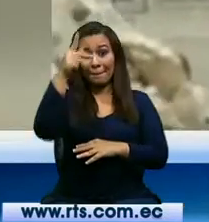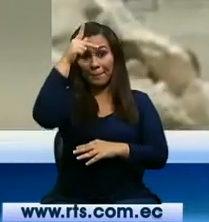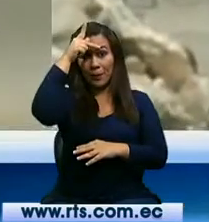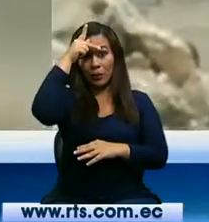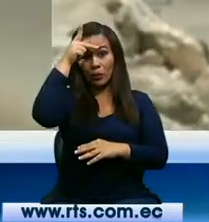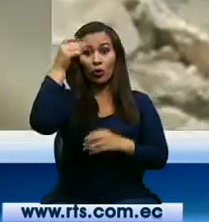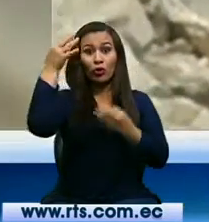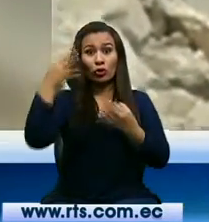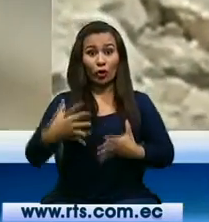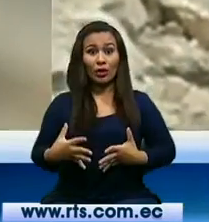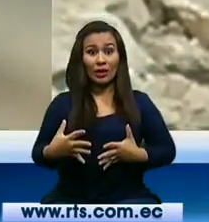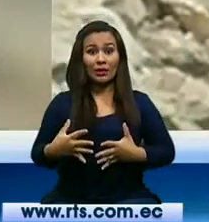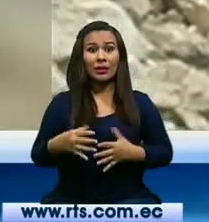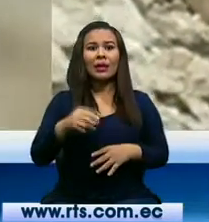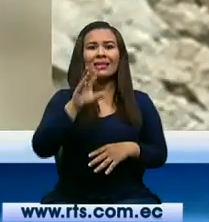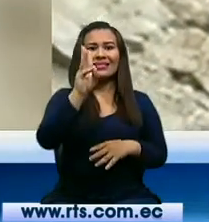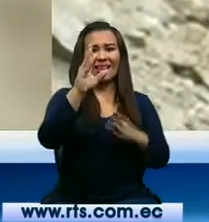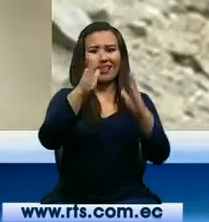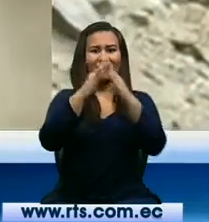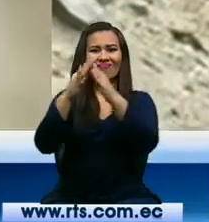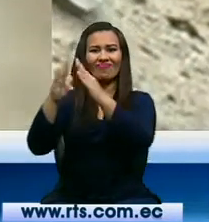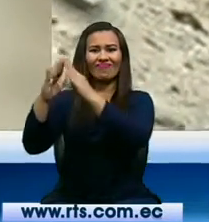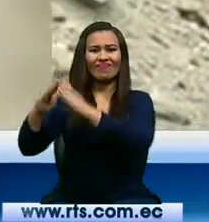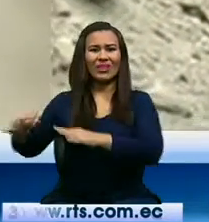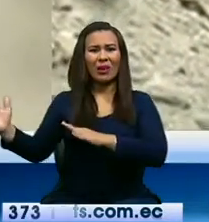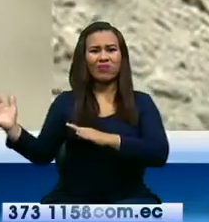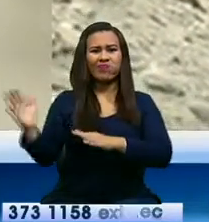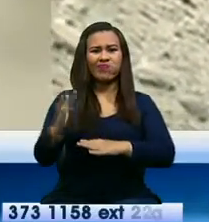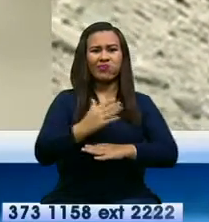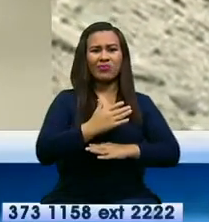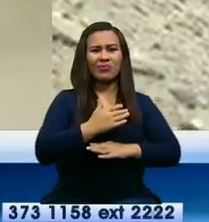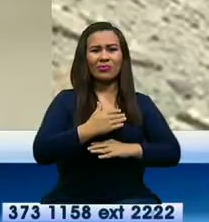en total con más de 6 viviendas.